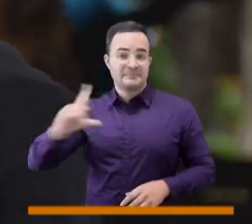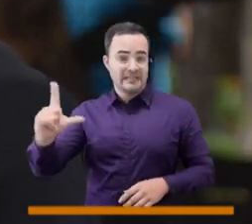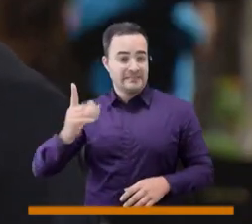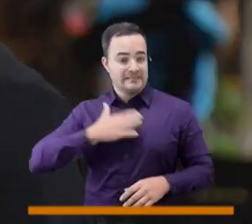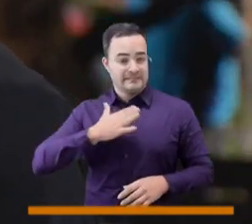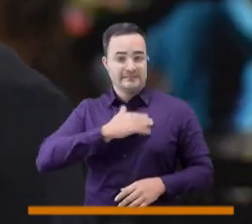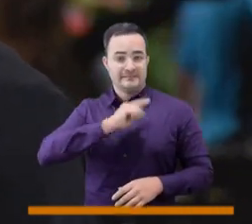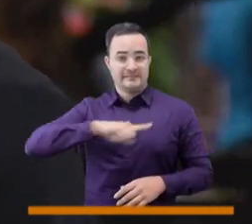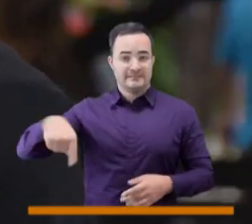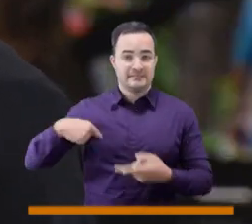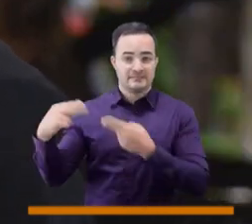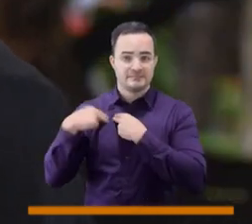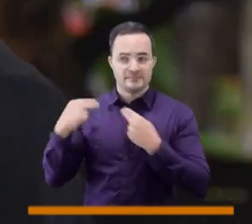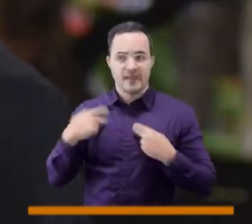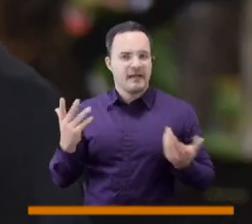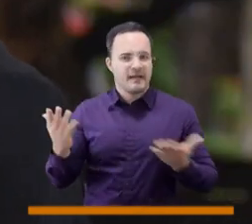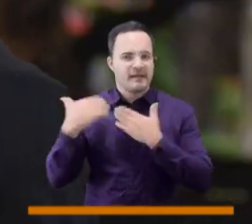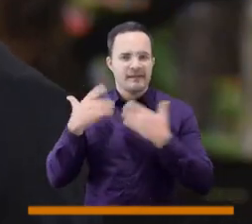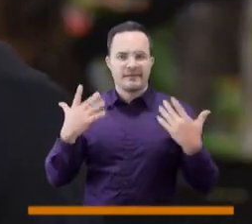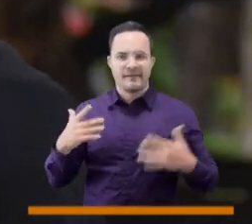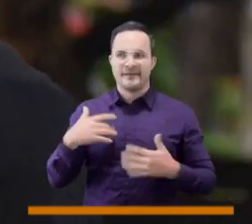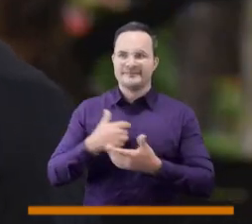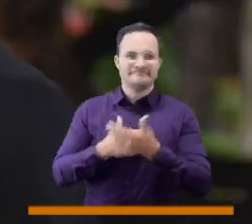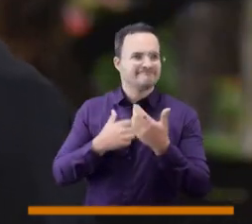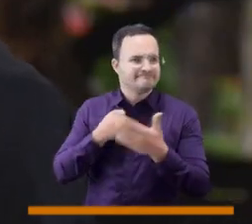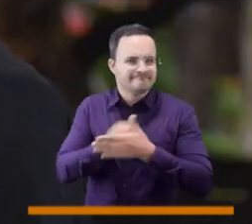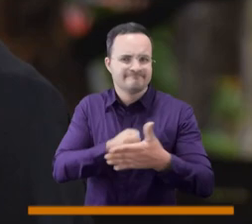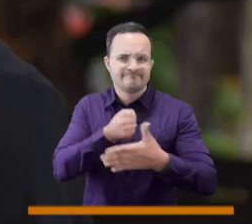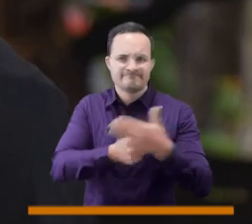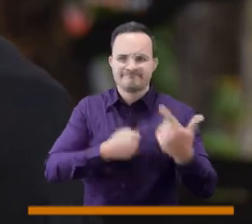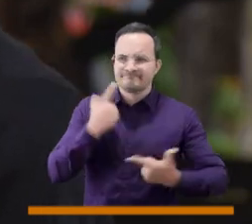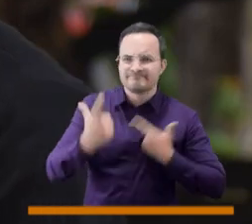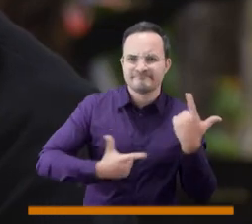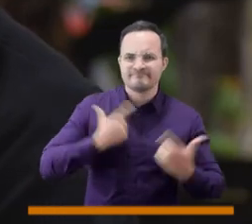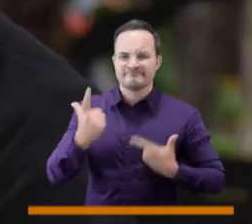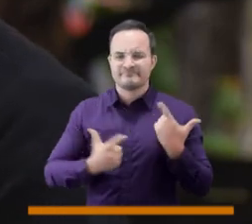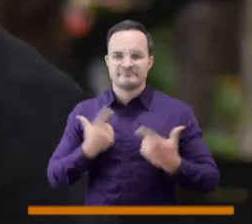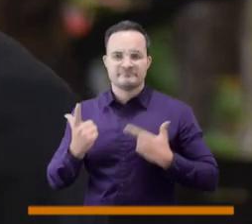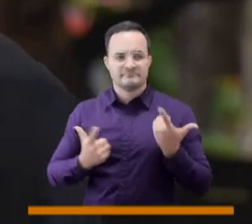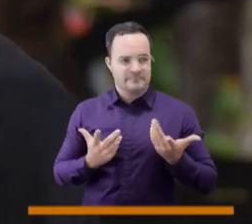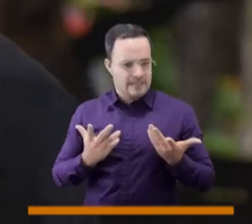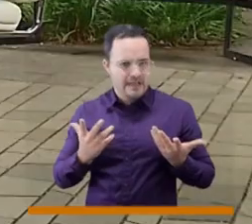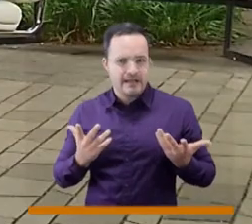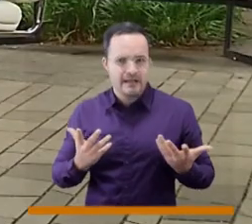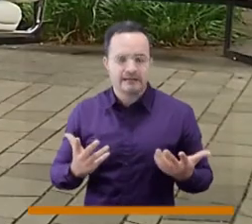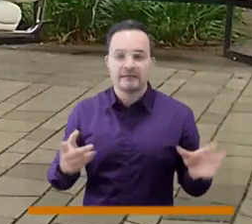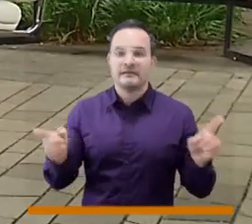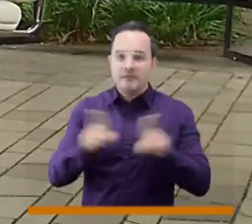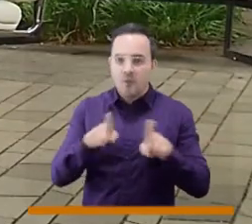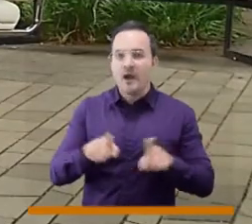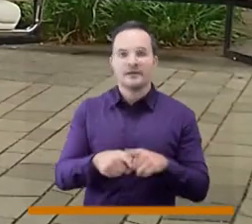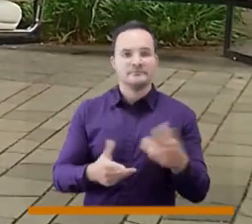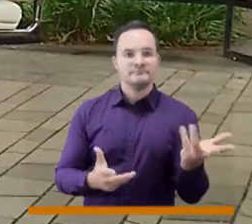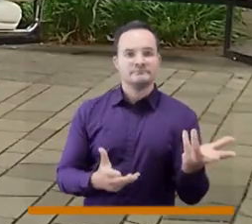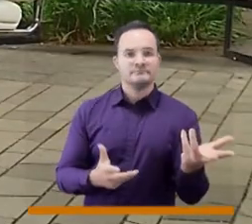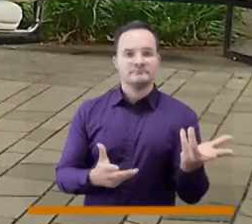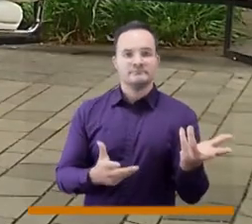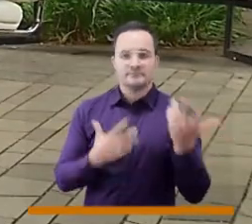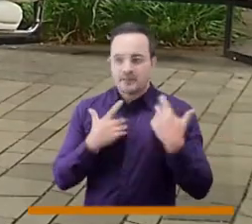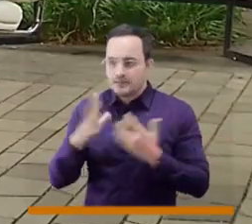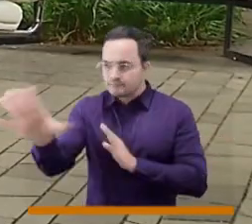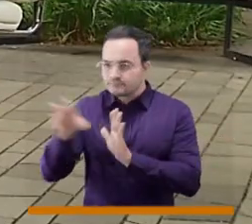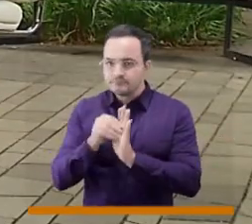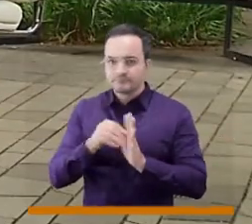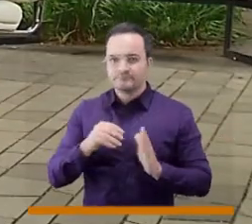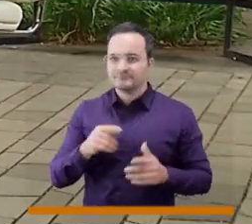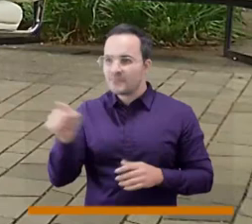pero nosotros como líderes pues digamos que la bandera de los artistas de calle se volvieron las estatuas vivientes, porque pues nosotros somos los voceros